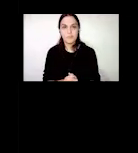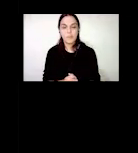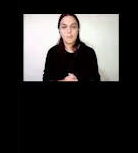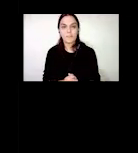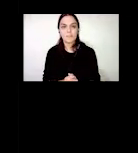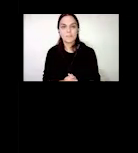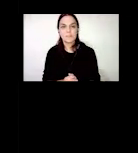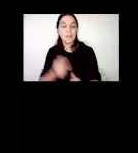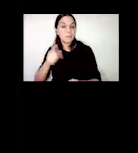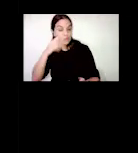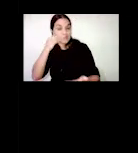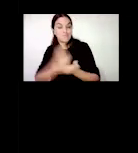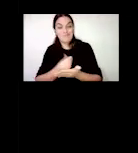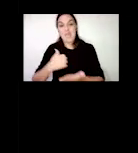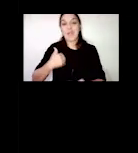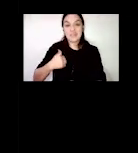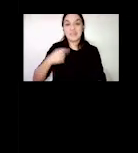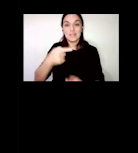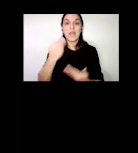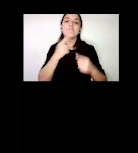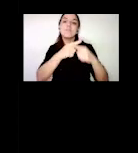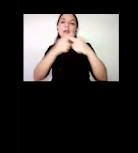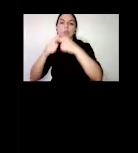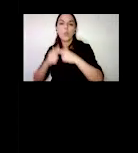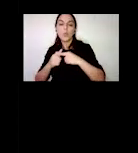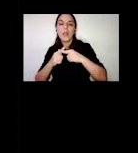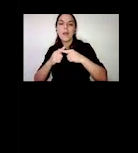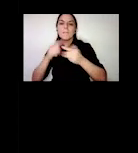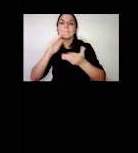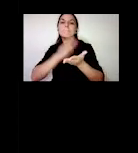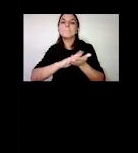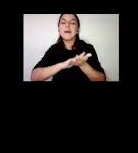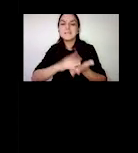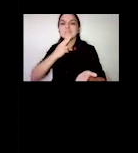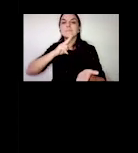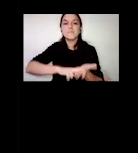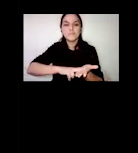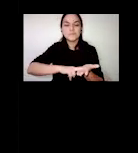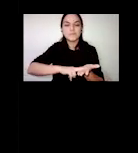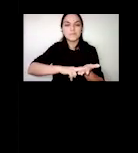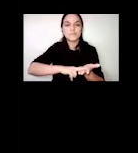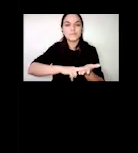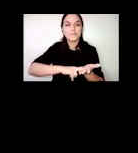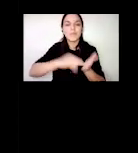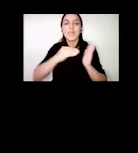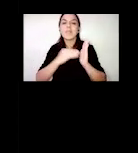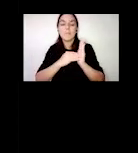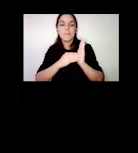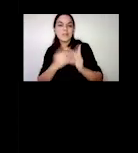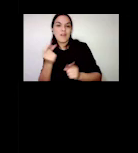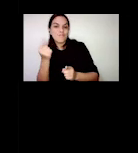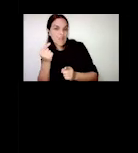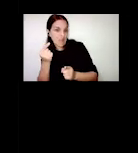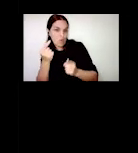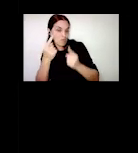Aquellos residentes argentinos van a calcular su base imponible de acuerdo al valor de todos los bienes gravados en el